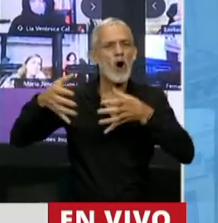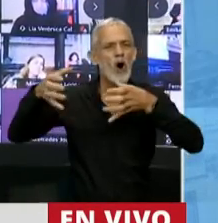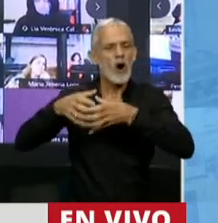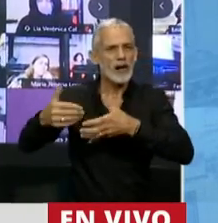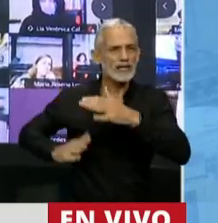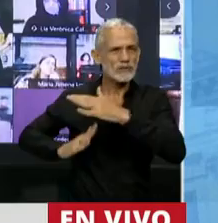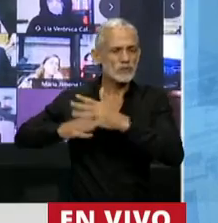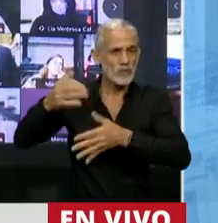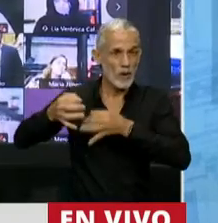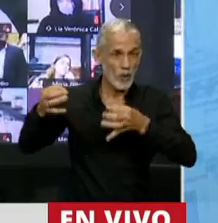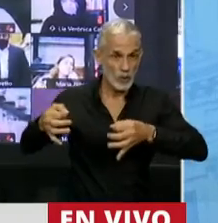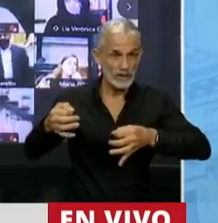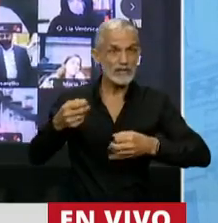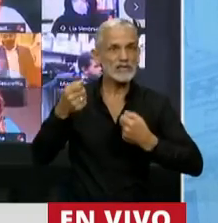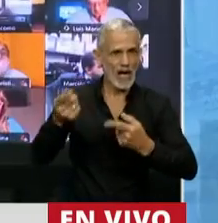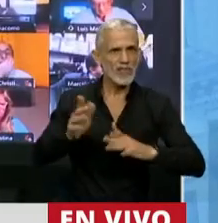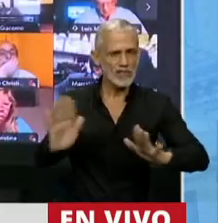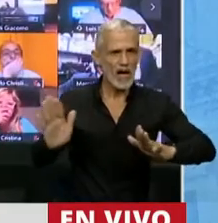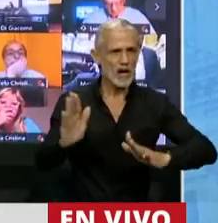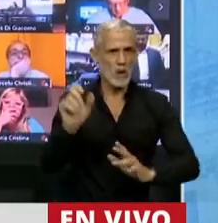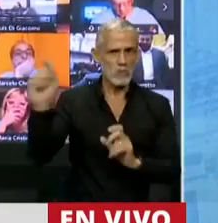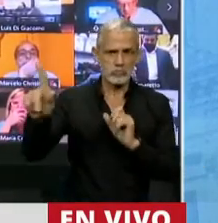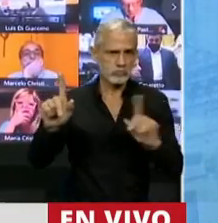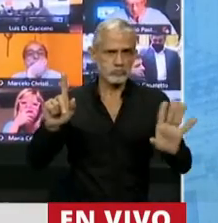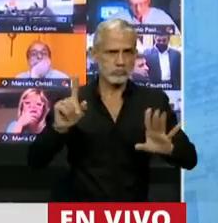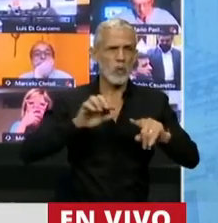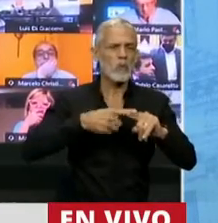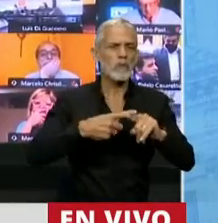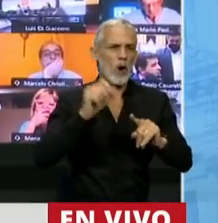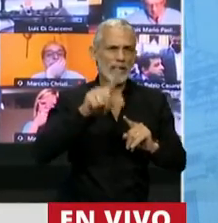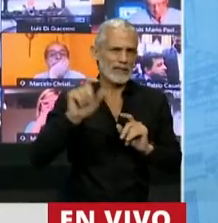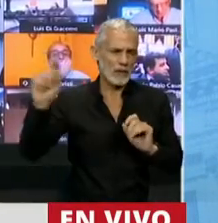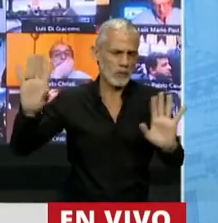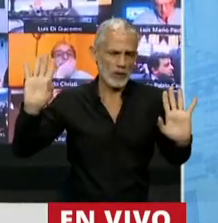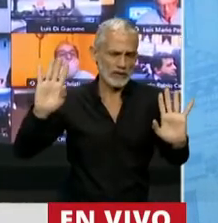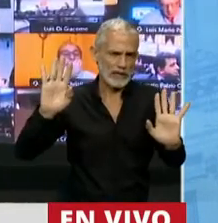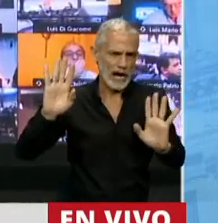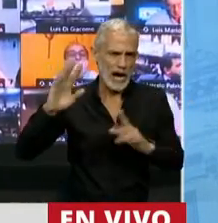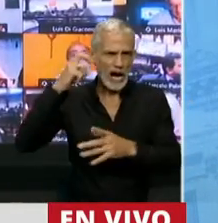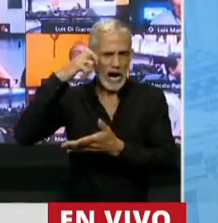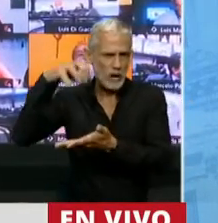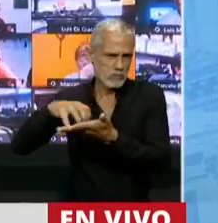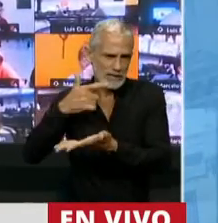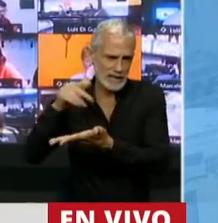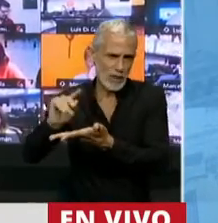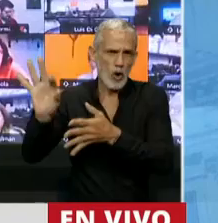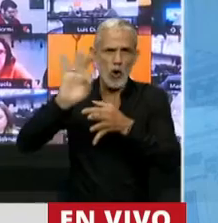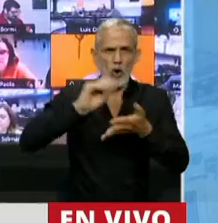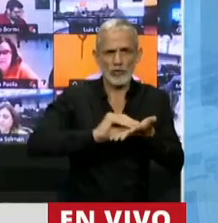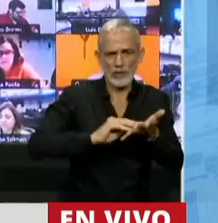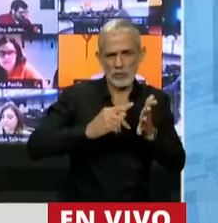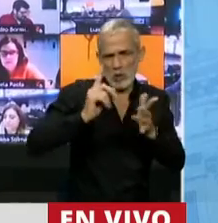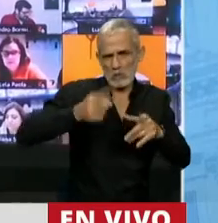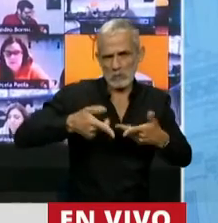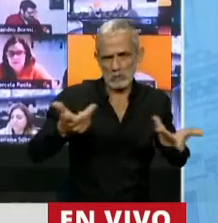la Constitución concedió de forma privativa exclusiva de la presencia política del cuerpo. No se configura un